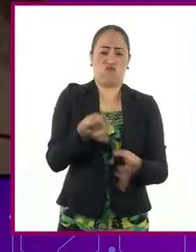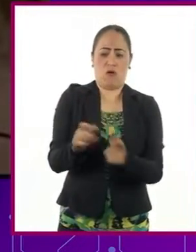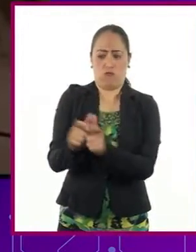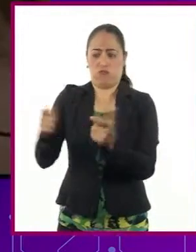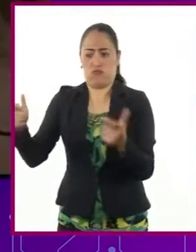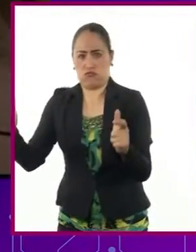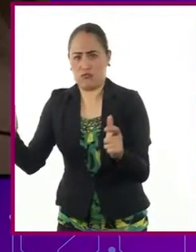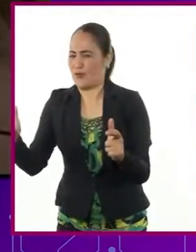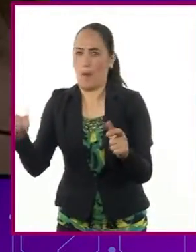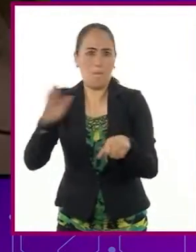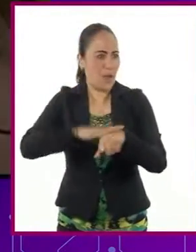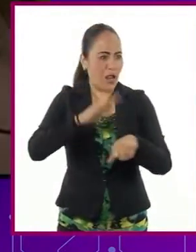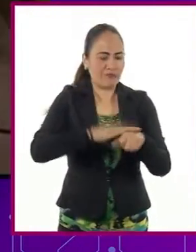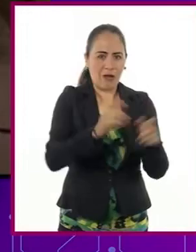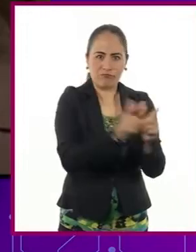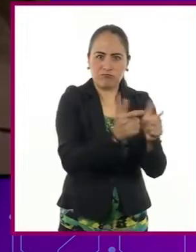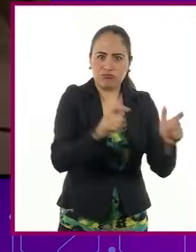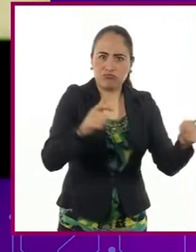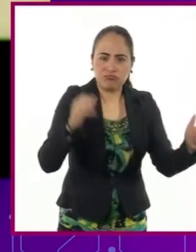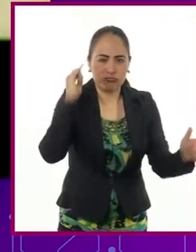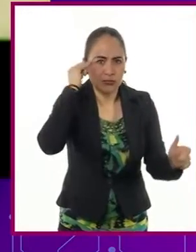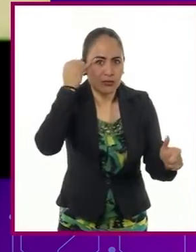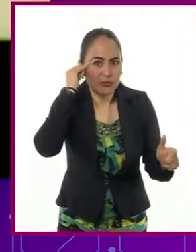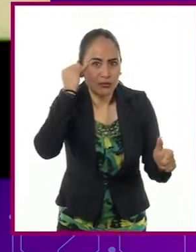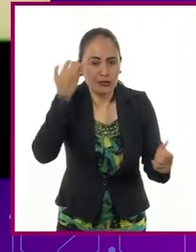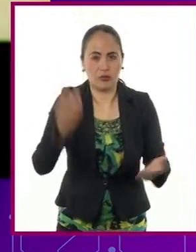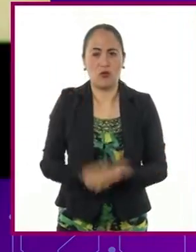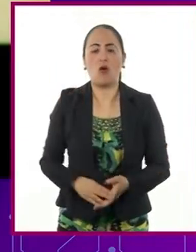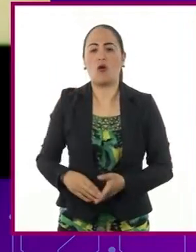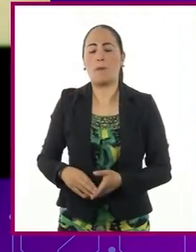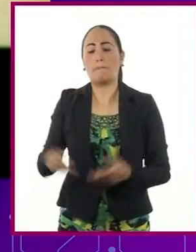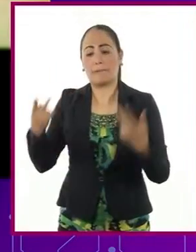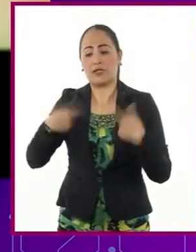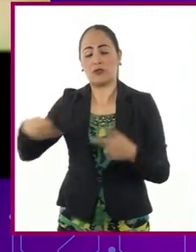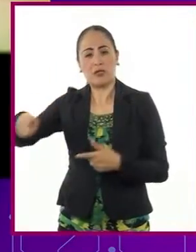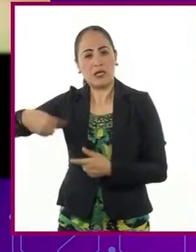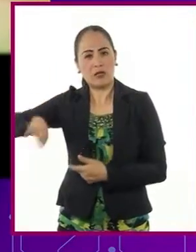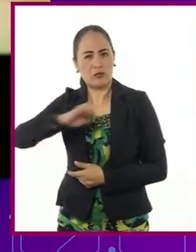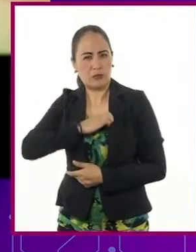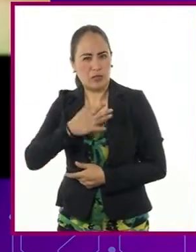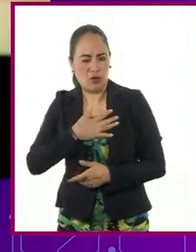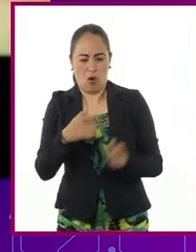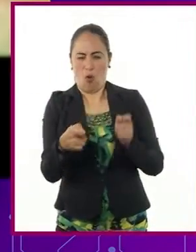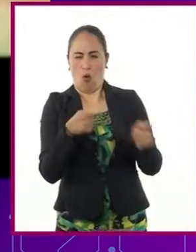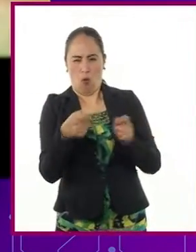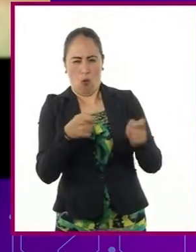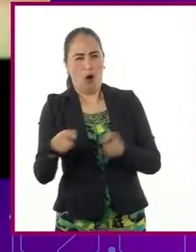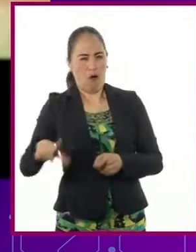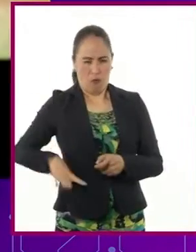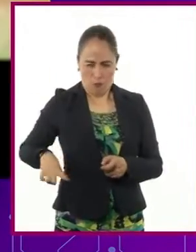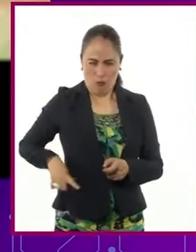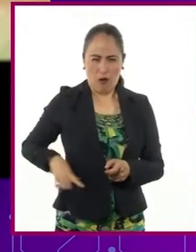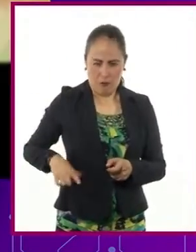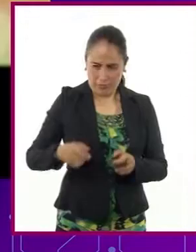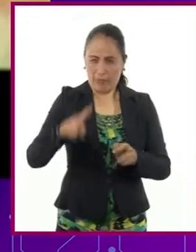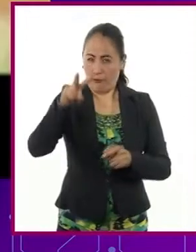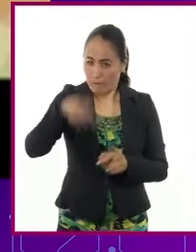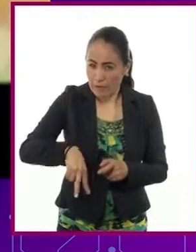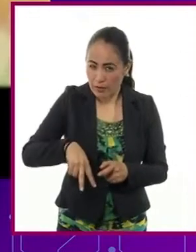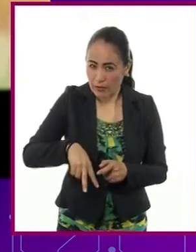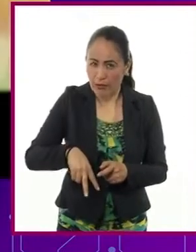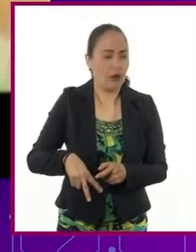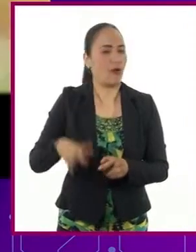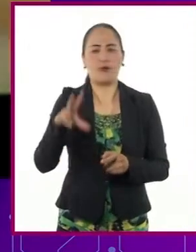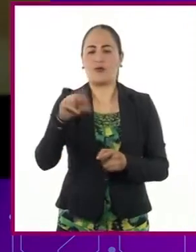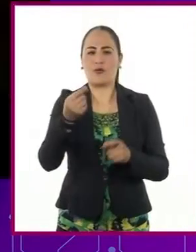población era indígena. Por lo tanto, los españoles gobernaron a los indígenas, es cuestionable. Gobernaron a los